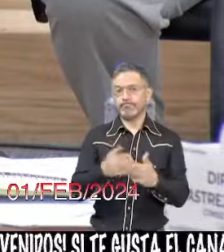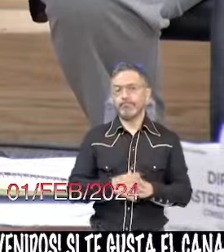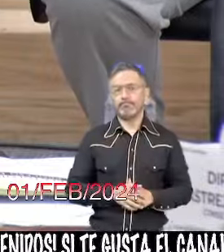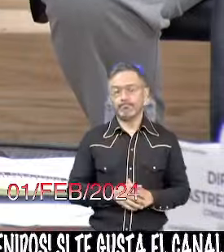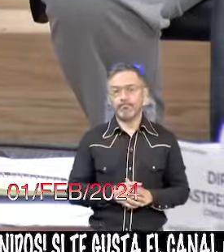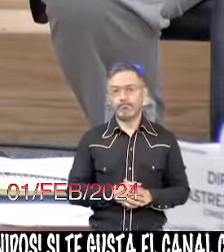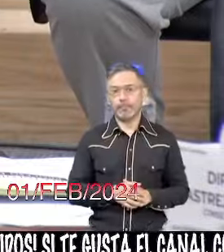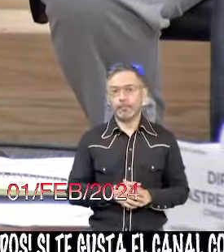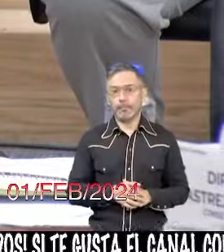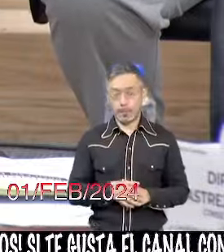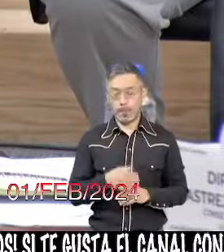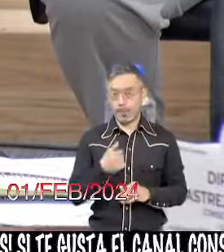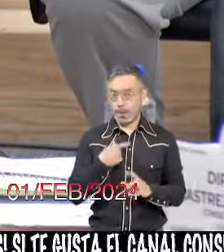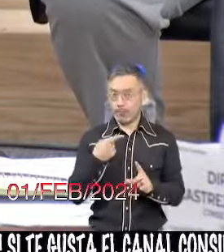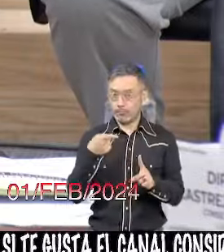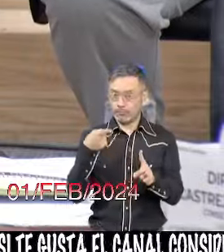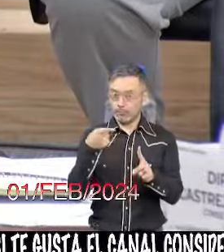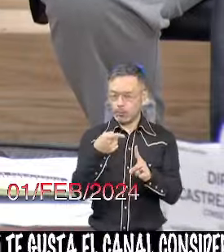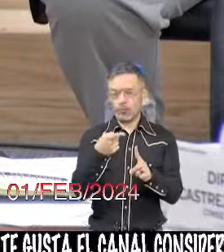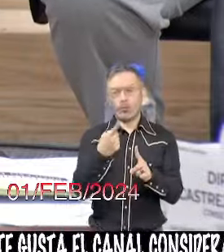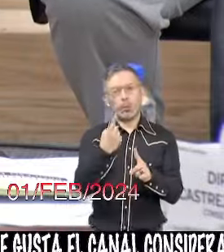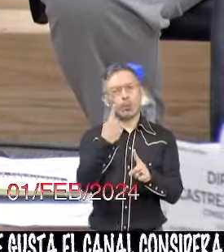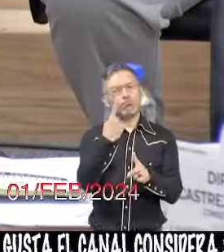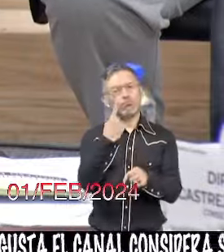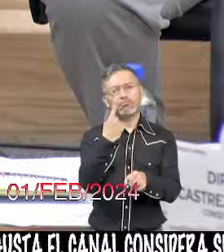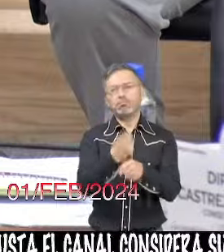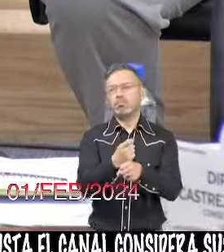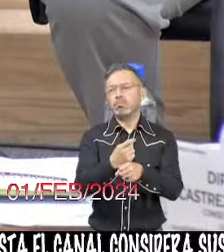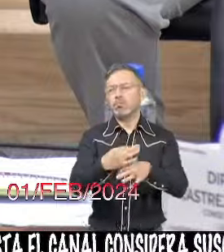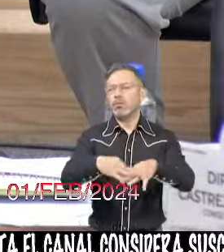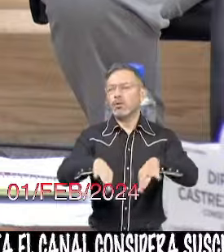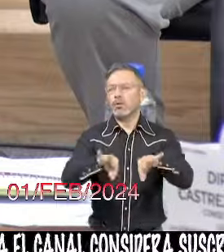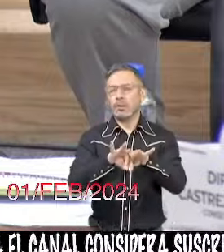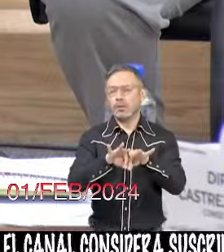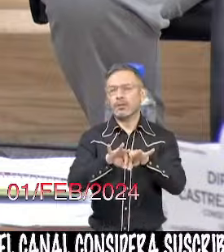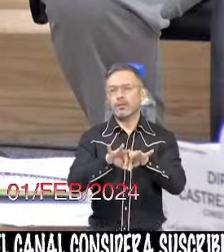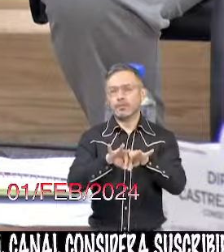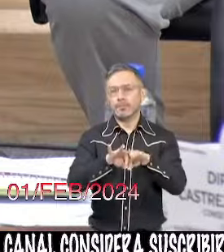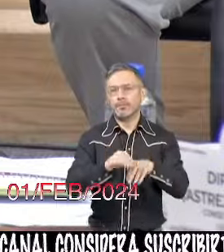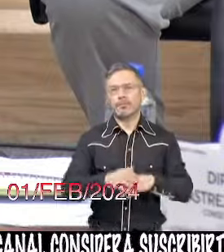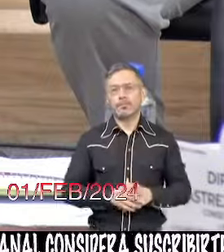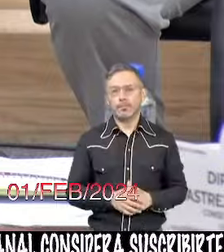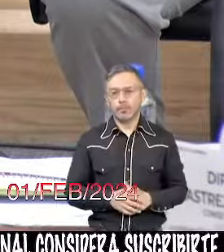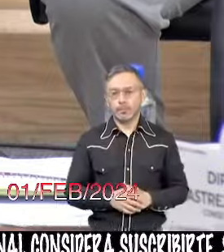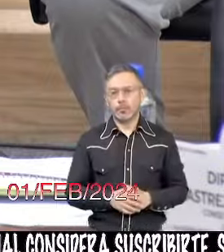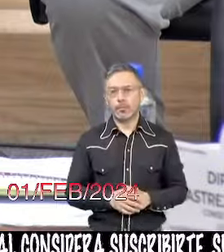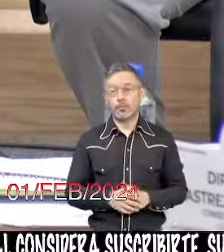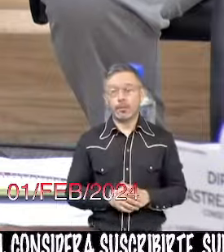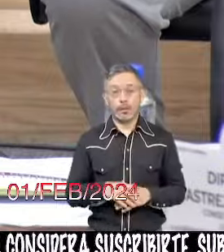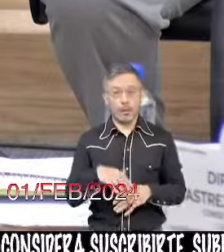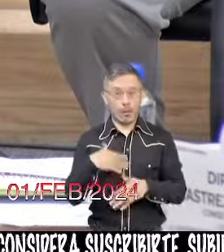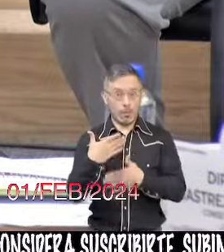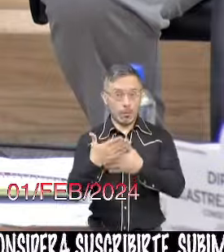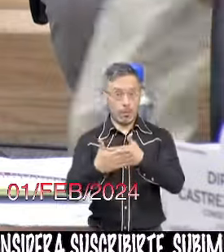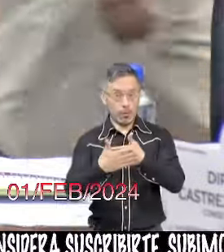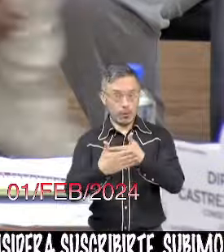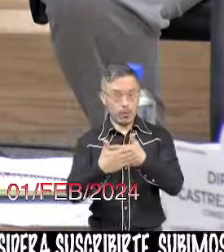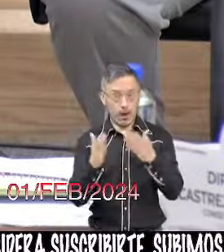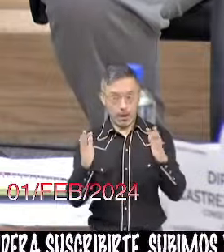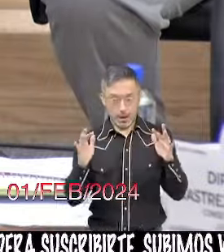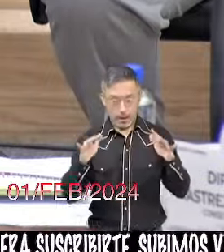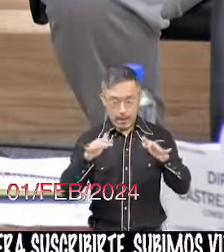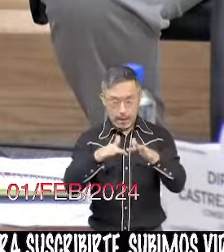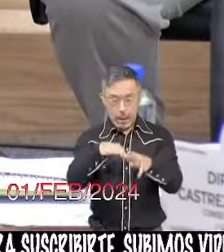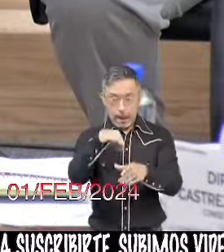es prioridad que en la elección donde seguramente se elegirá